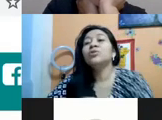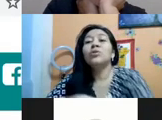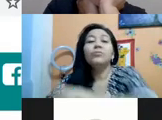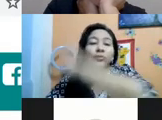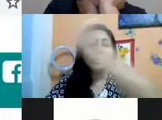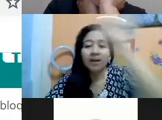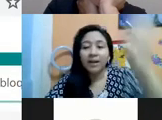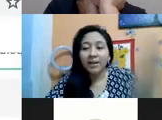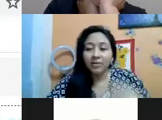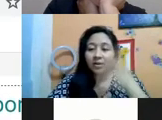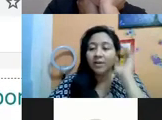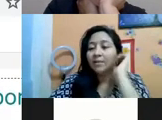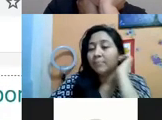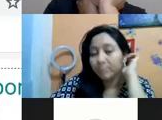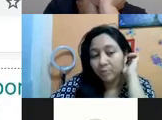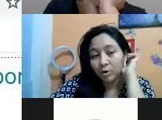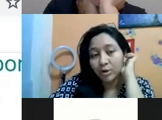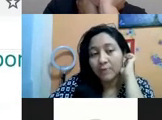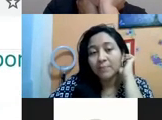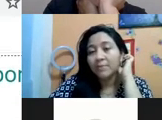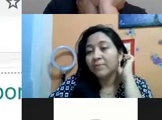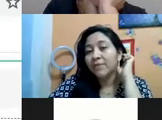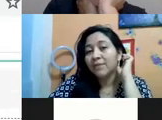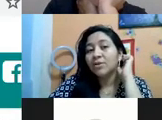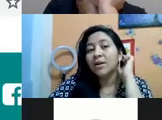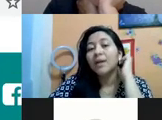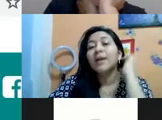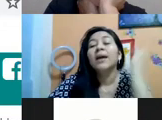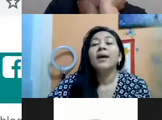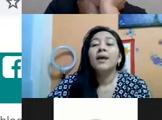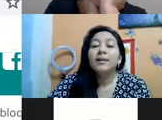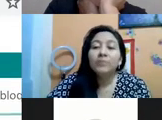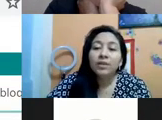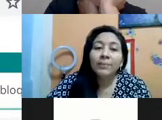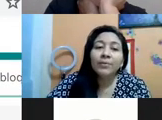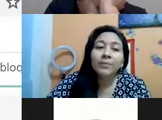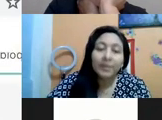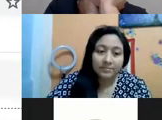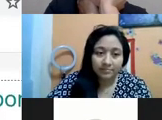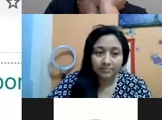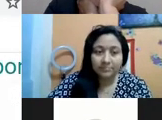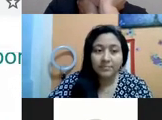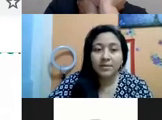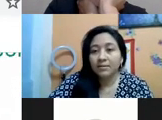yo no configuré nada y lo dejé con lo que viene por defecto, el estudiante va a poder ver